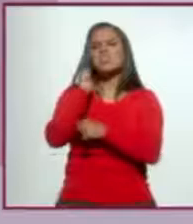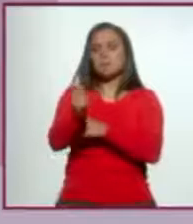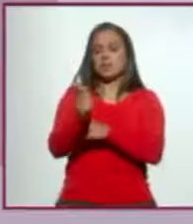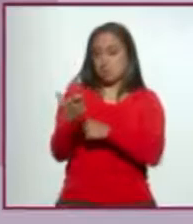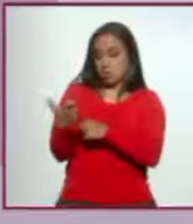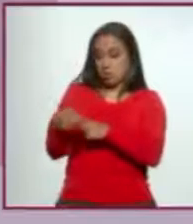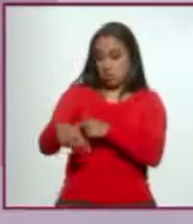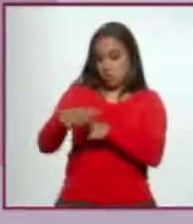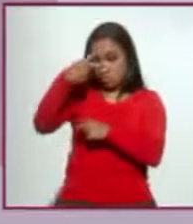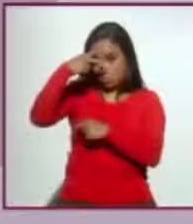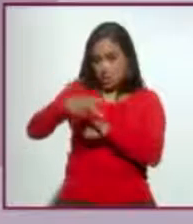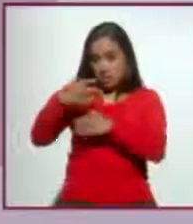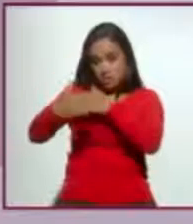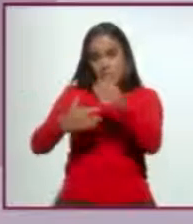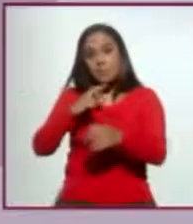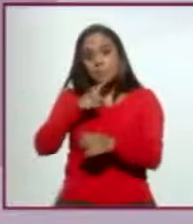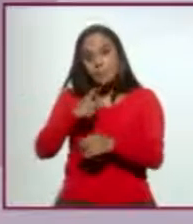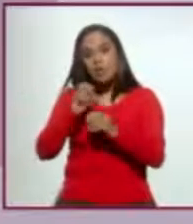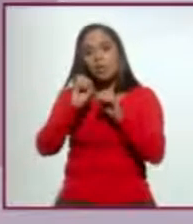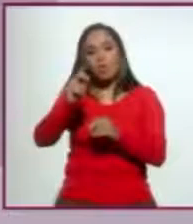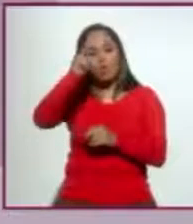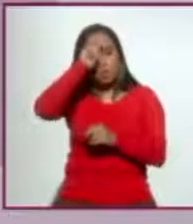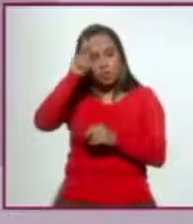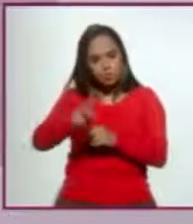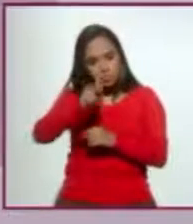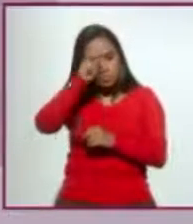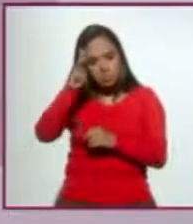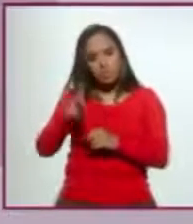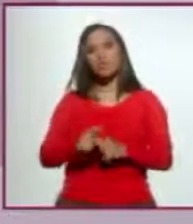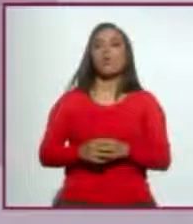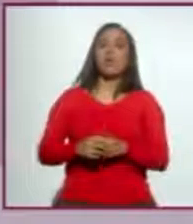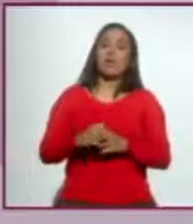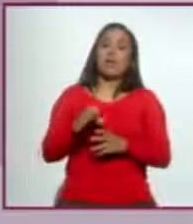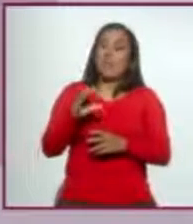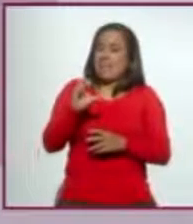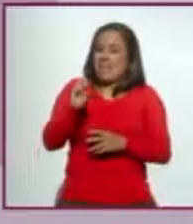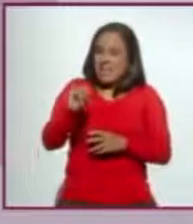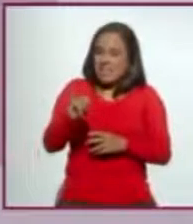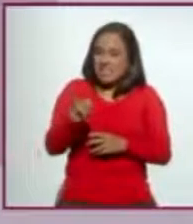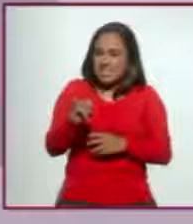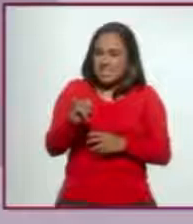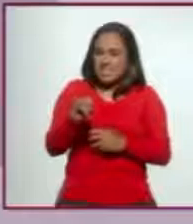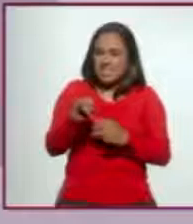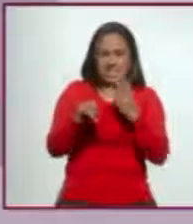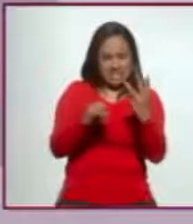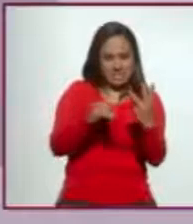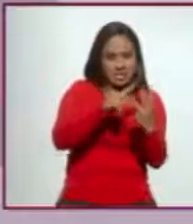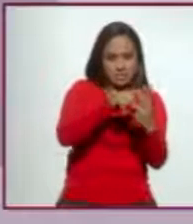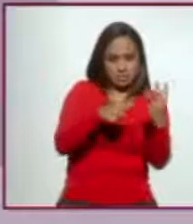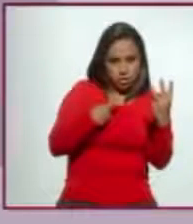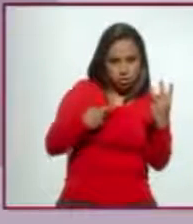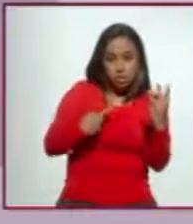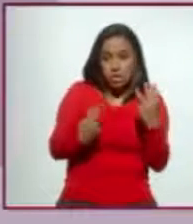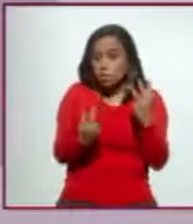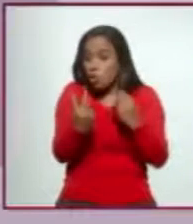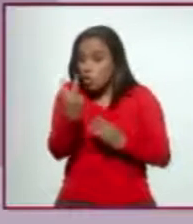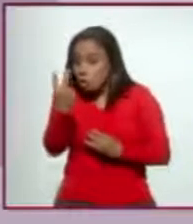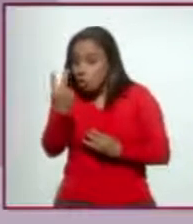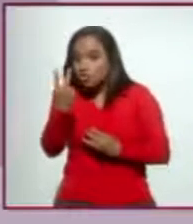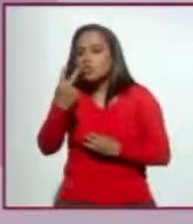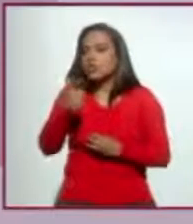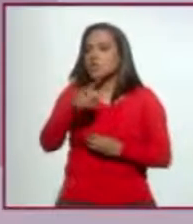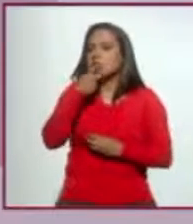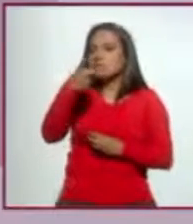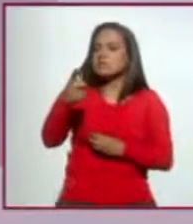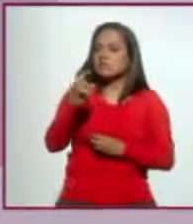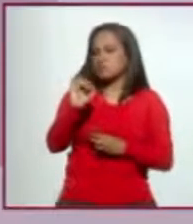del país está mejorando o está empeorando? Nuevamente, casi un poco más de 2 de cada 3 mexicanos dijeron que